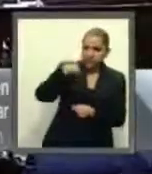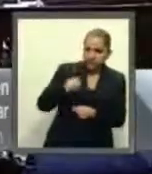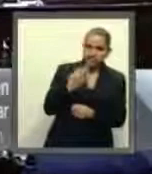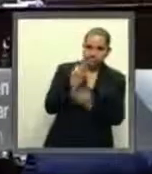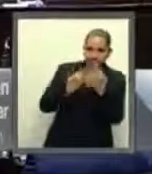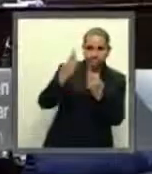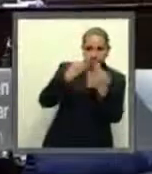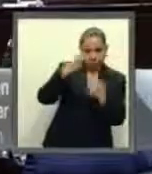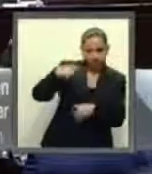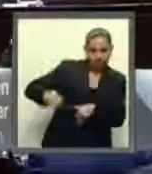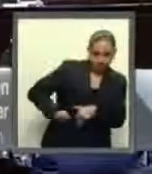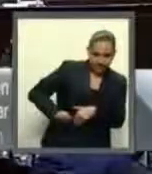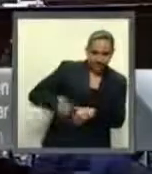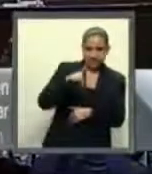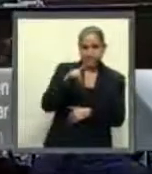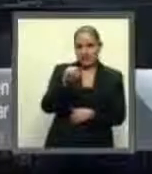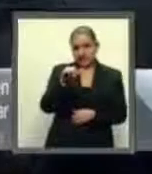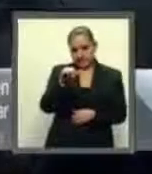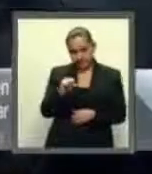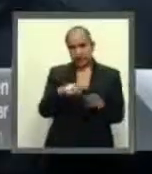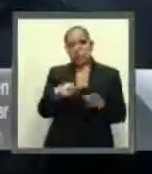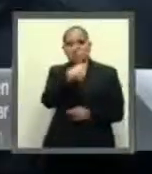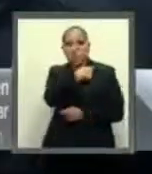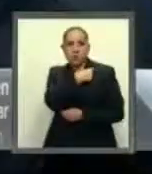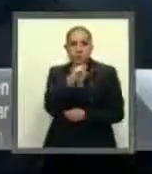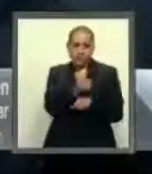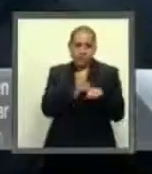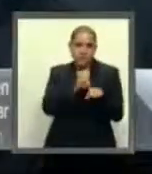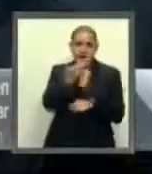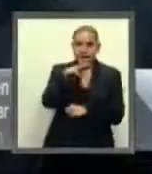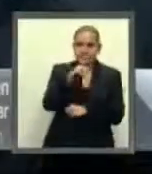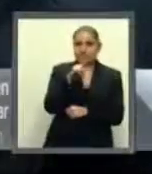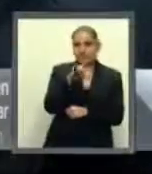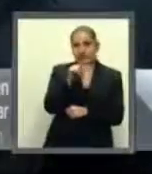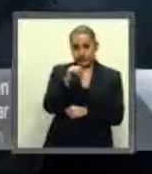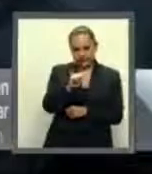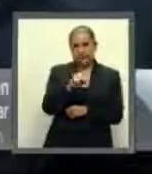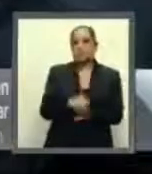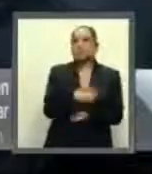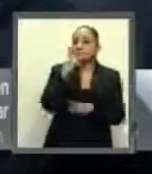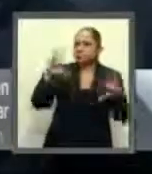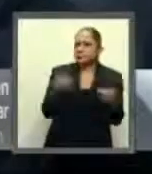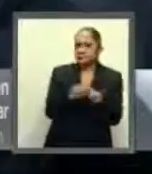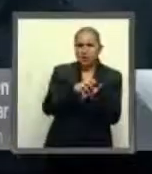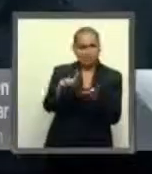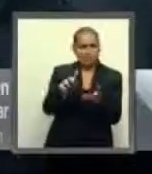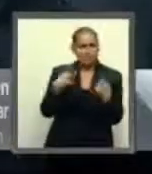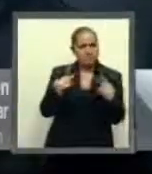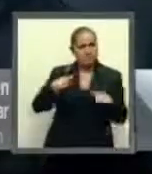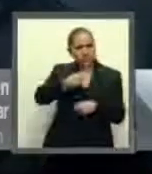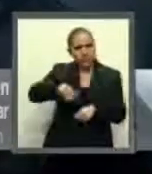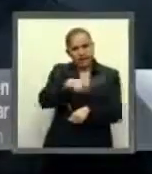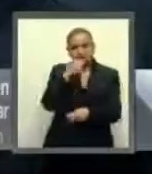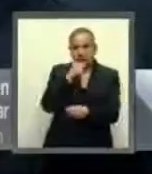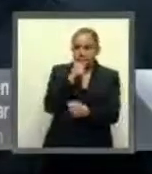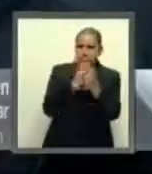de diálisis y hemodiálisis. Se estima que en 55 mil pacientes reciben tratamiento renal sustantivo